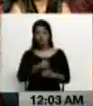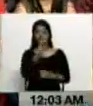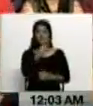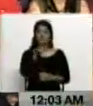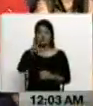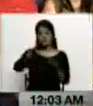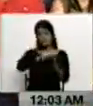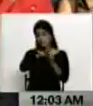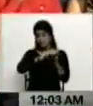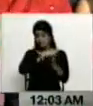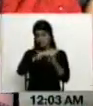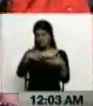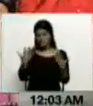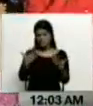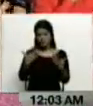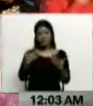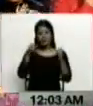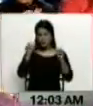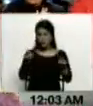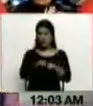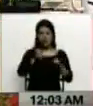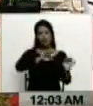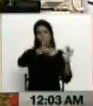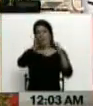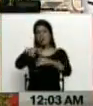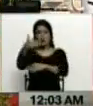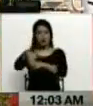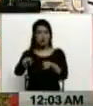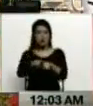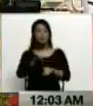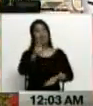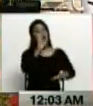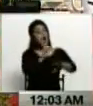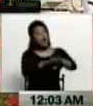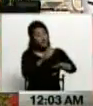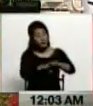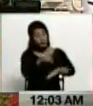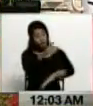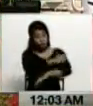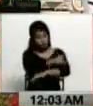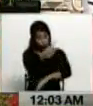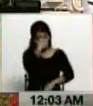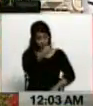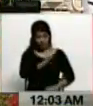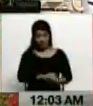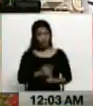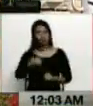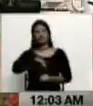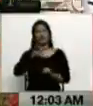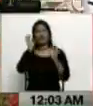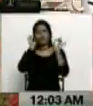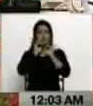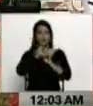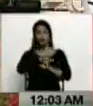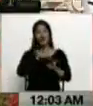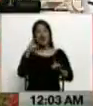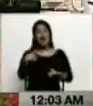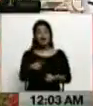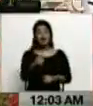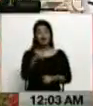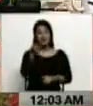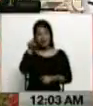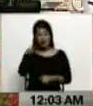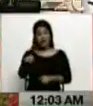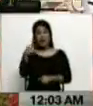verdad el 23 de enero así nos vamos para la e les voy a decir algo escuálido para que sepan como no nos caemos a coba